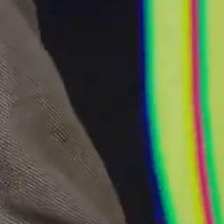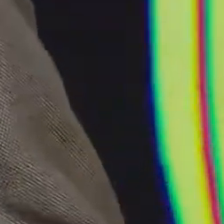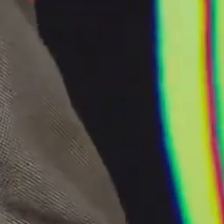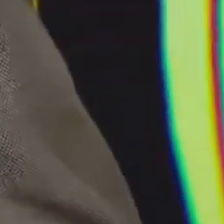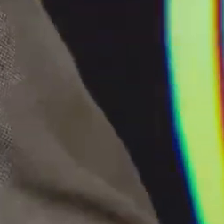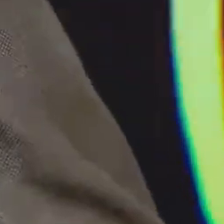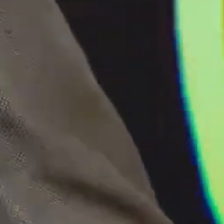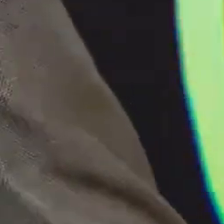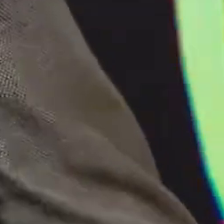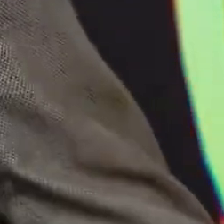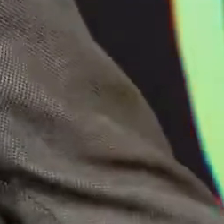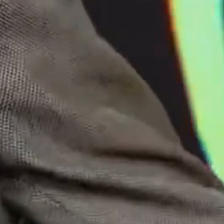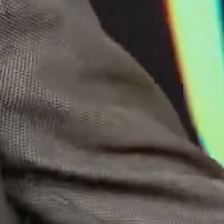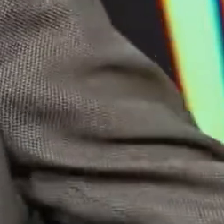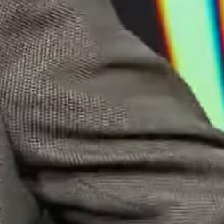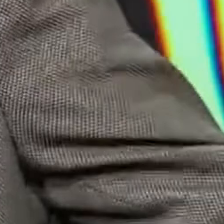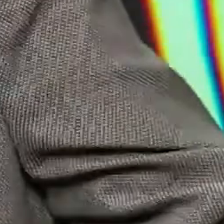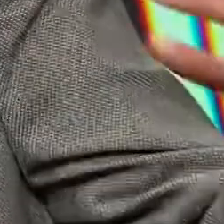flor silvestre del amor.